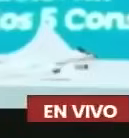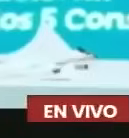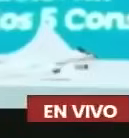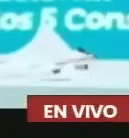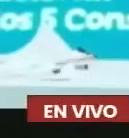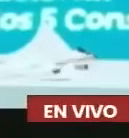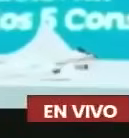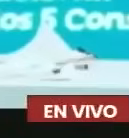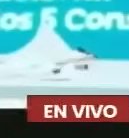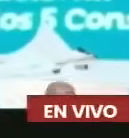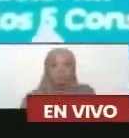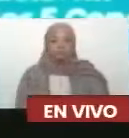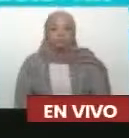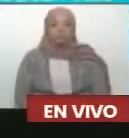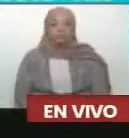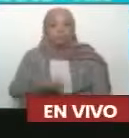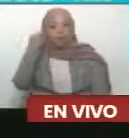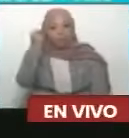tener coherencia,